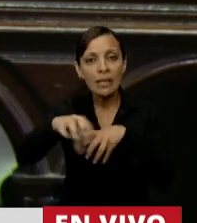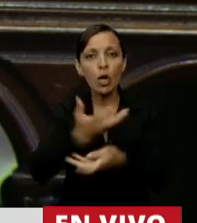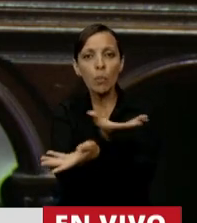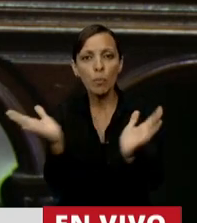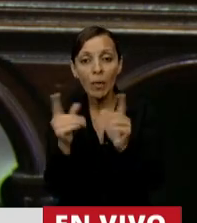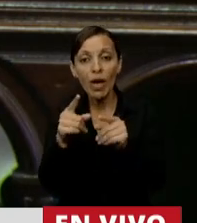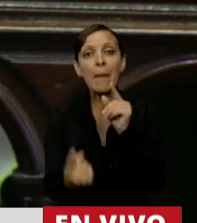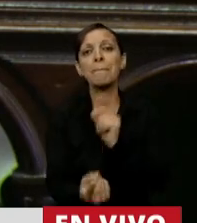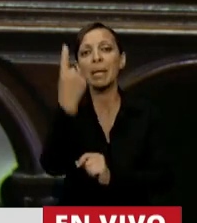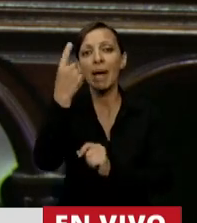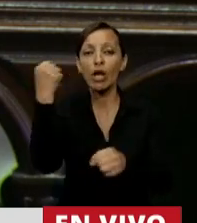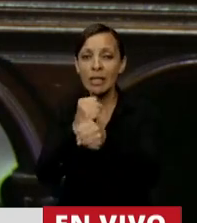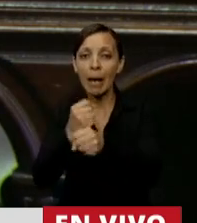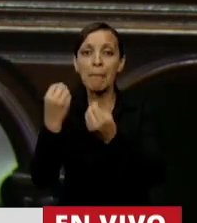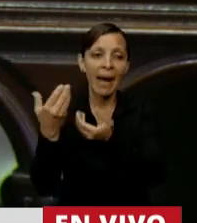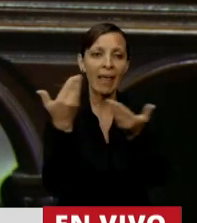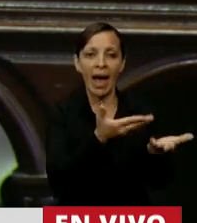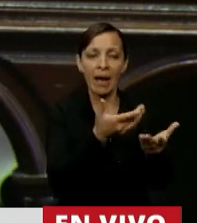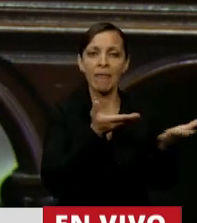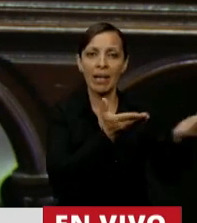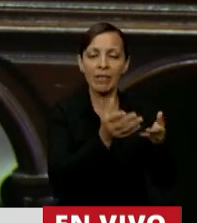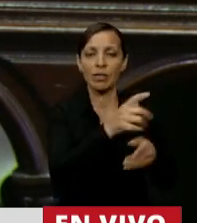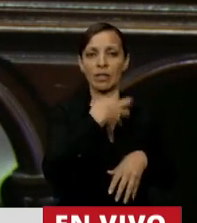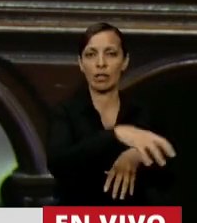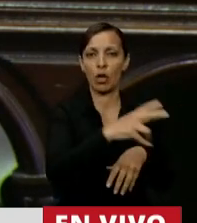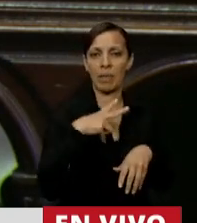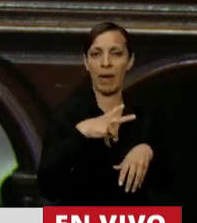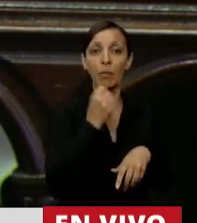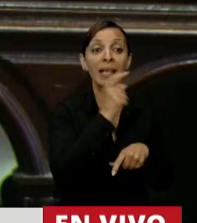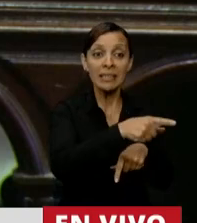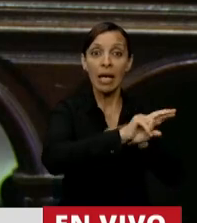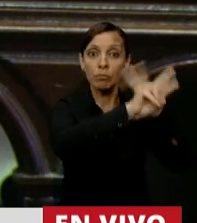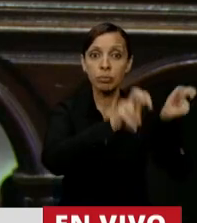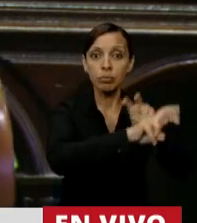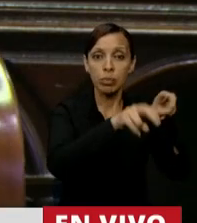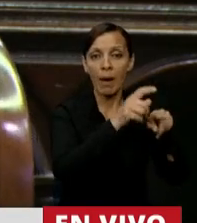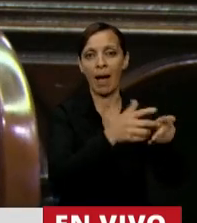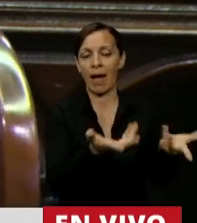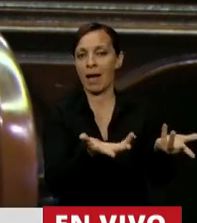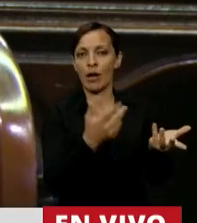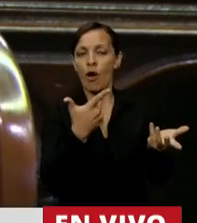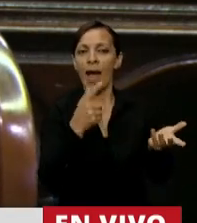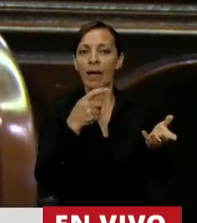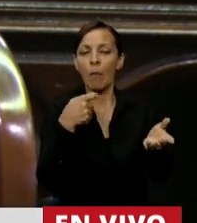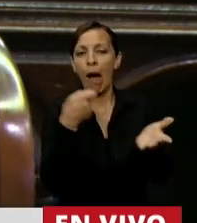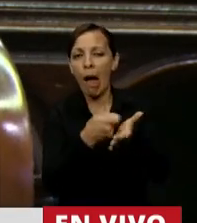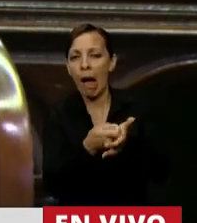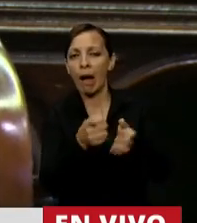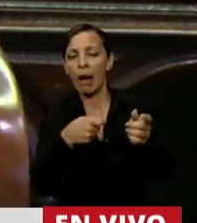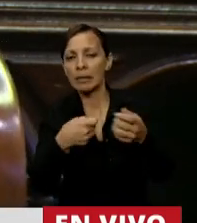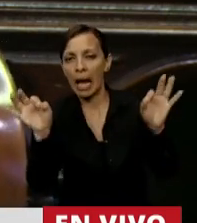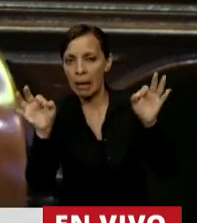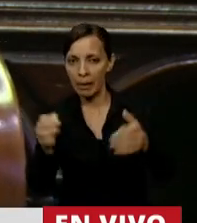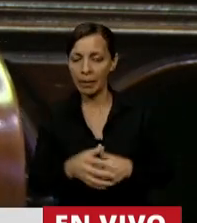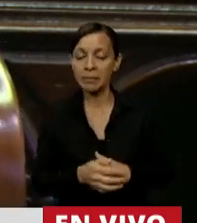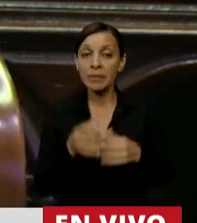que trabajaría para que al sector privado le vaya bien, porque así recaudaría más y evitaría la evasión. Es tan simple,